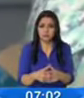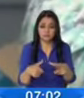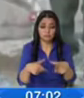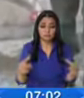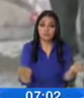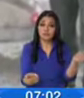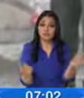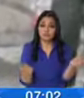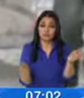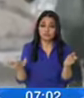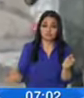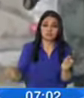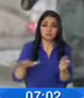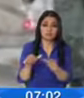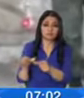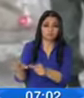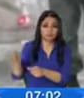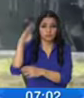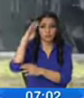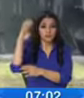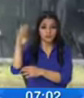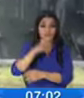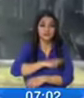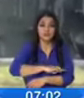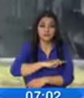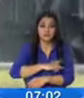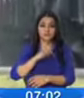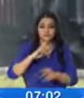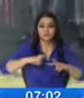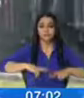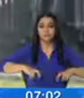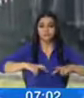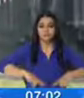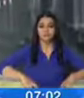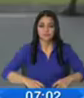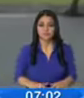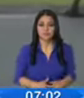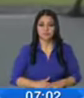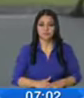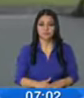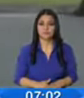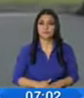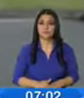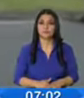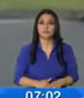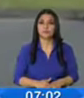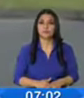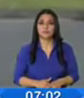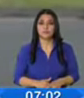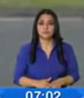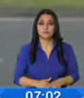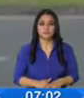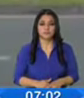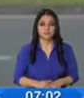trasladado hasta los patios de tránsito municipal para las investigaciones correspondientes. En Tungurahua, informó Darwin Altamirano.